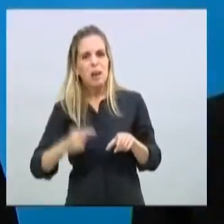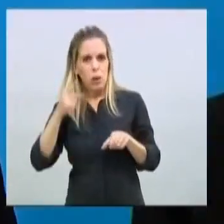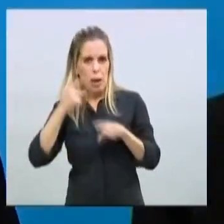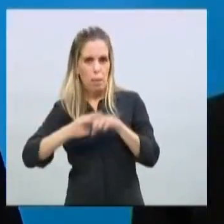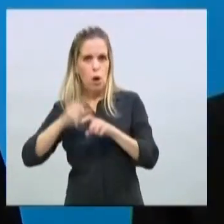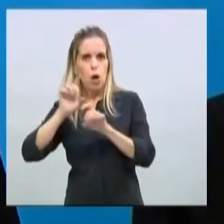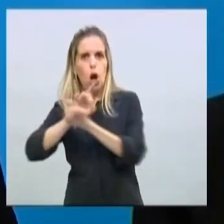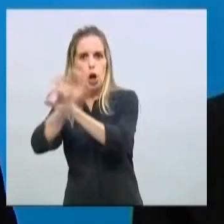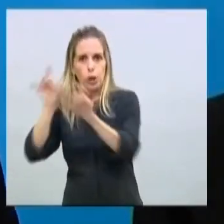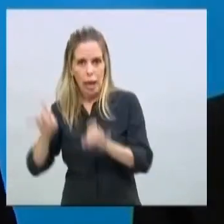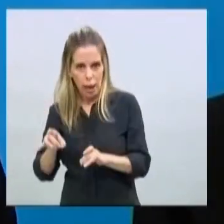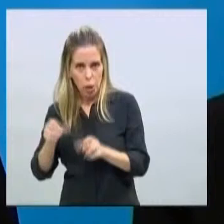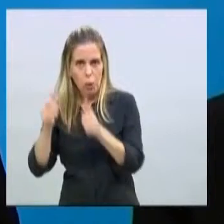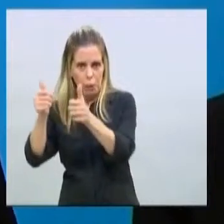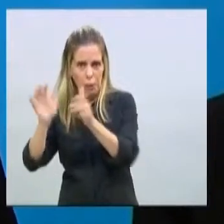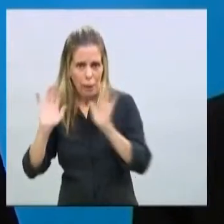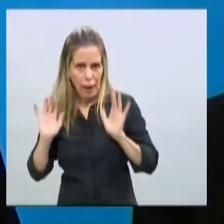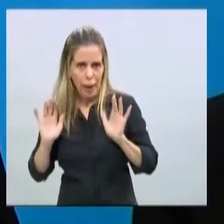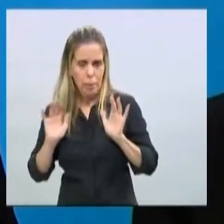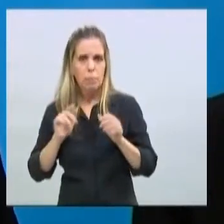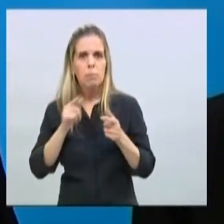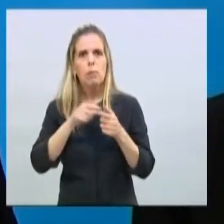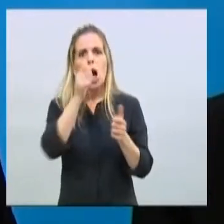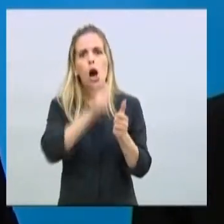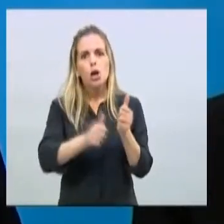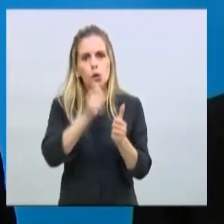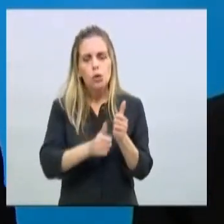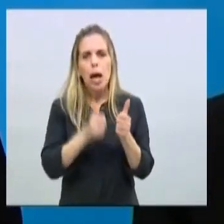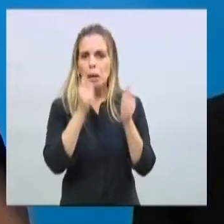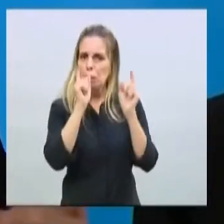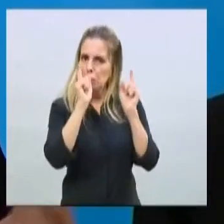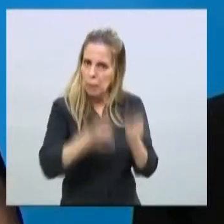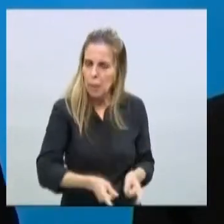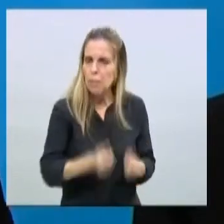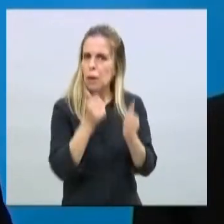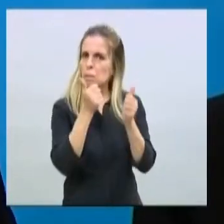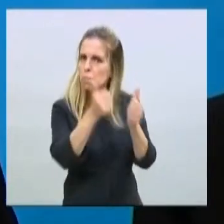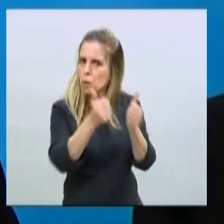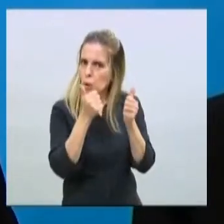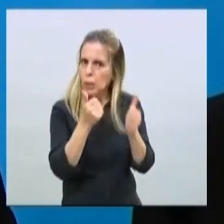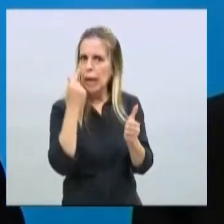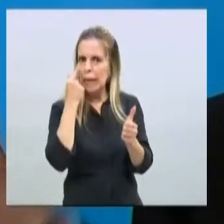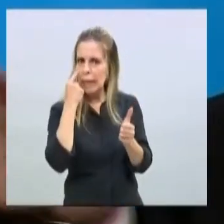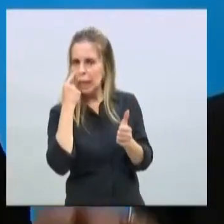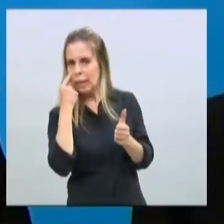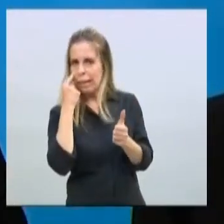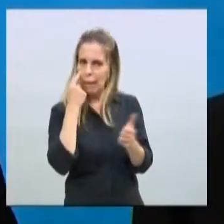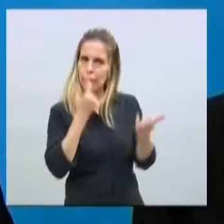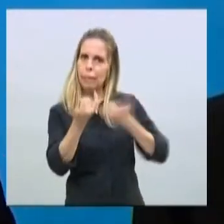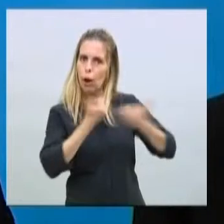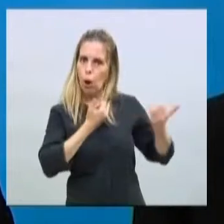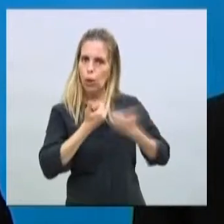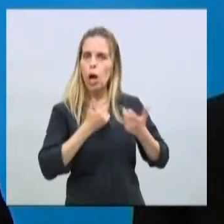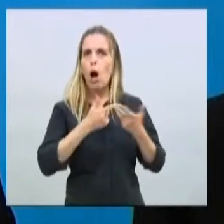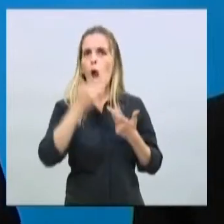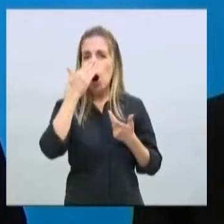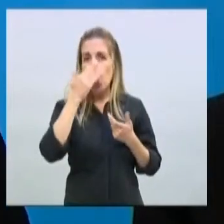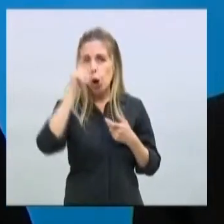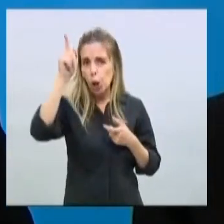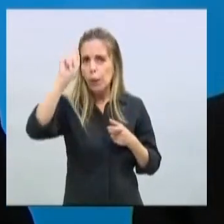Entonces, ya hay muchas. Rosario ha trabajado muy bien y ha podido superar en gran parte el problema, Ciudad de Córdoba